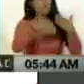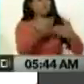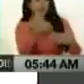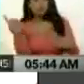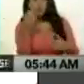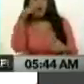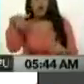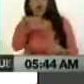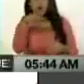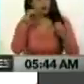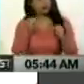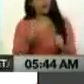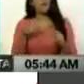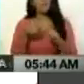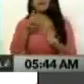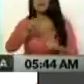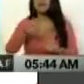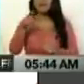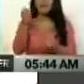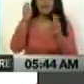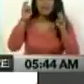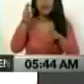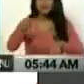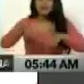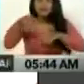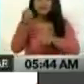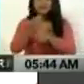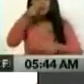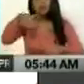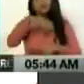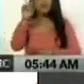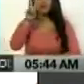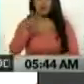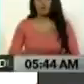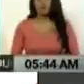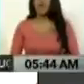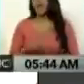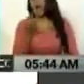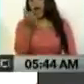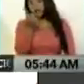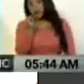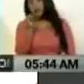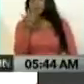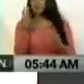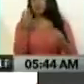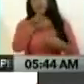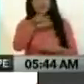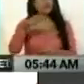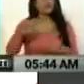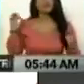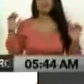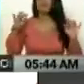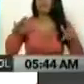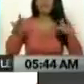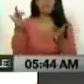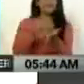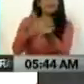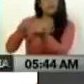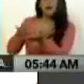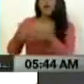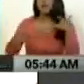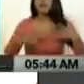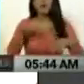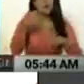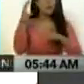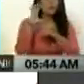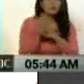supuesto, del tema productivo en el país. El día de ayer, el pueblo de Caracas se sumó a las actividades culturales y recreativas organizadas en todo el